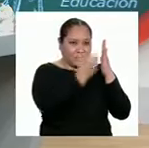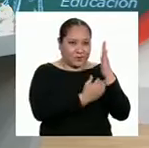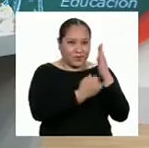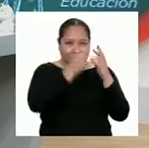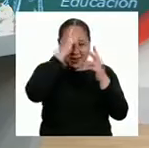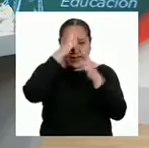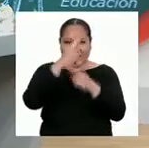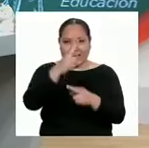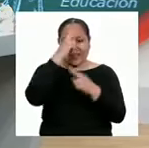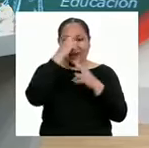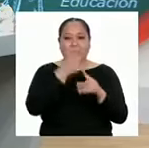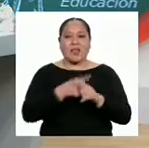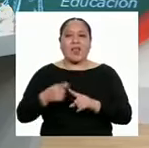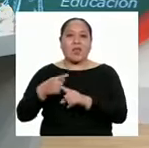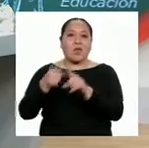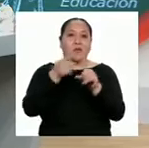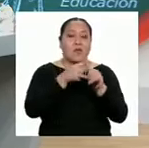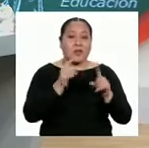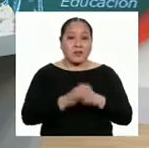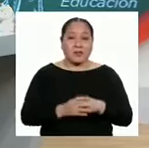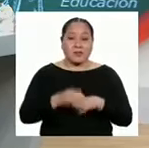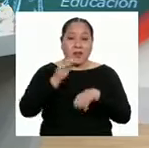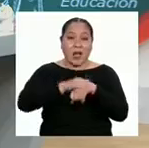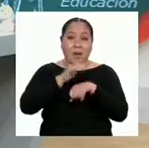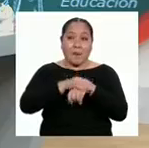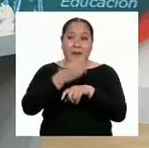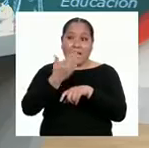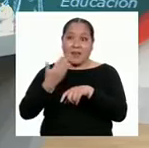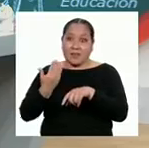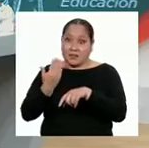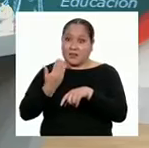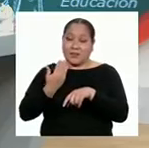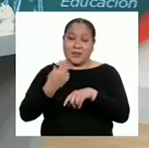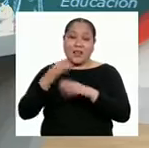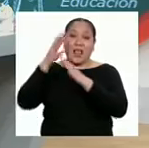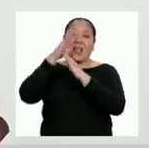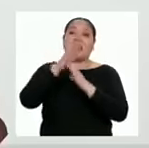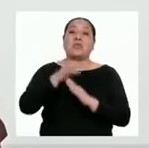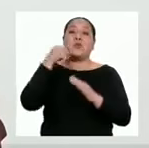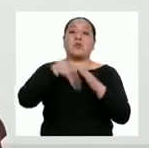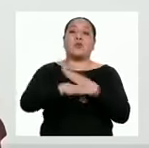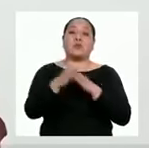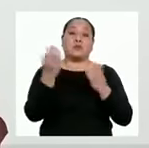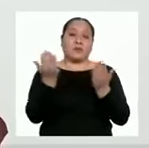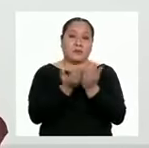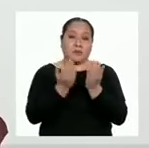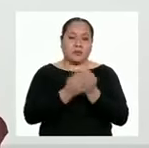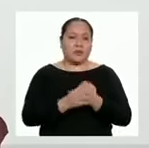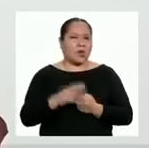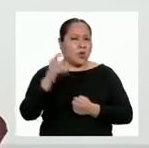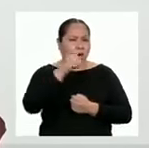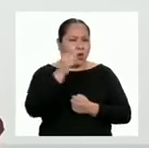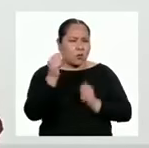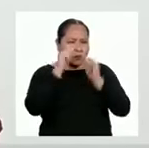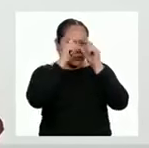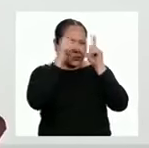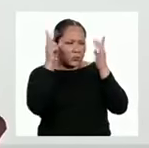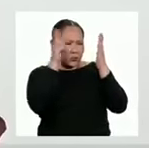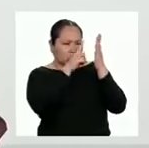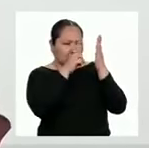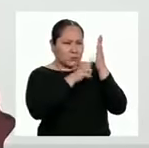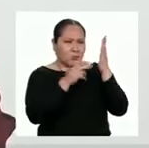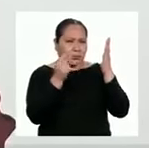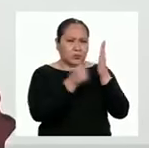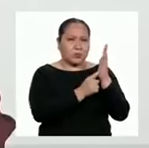el respeto a la diversidad para prevenir la discriminación en las escuelas. ¿Qué otra cosa te llamó la atención